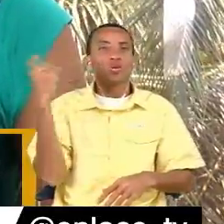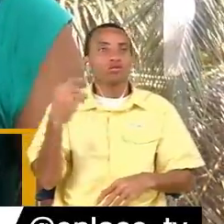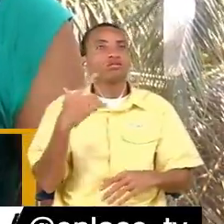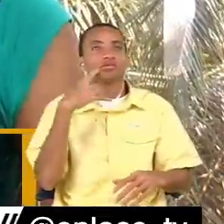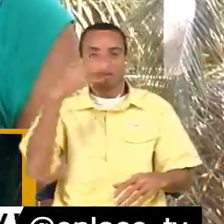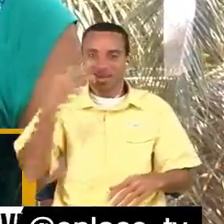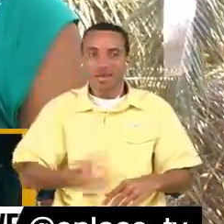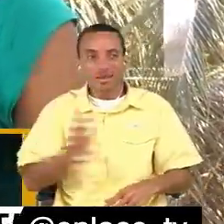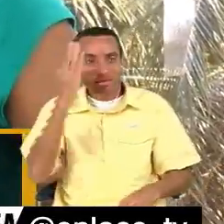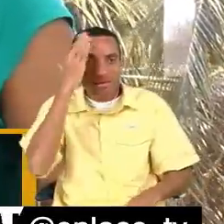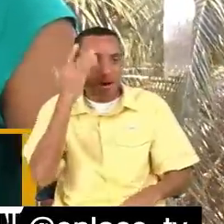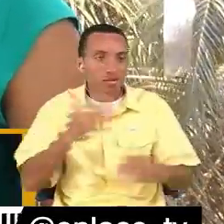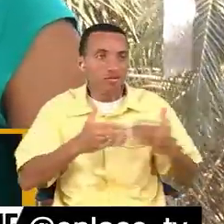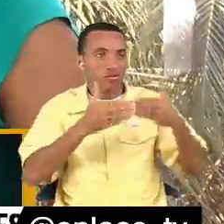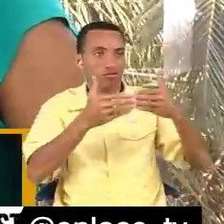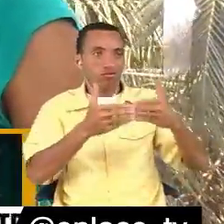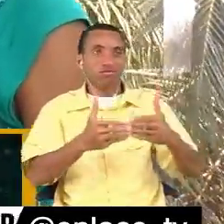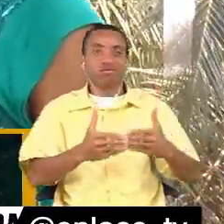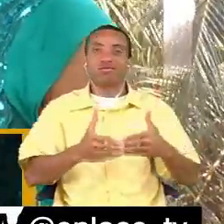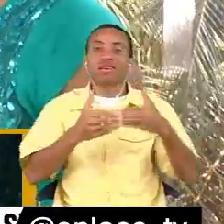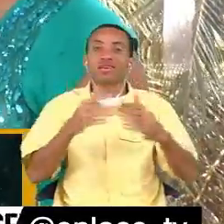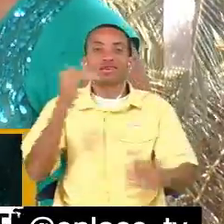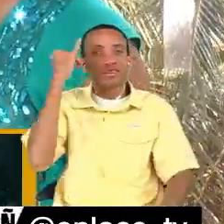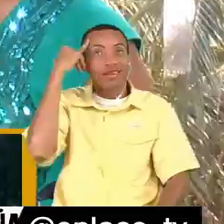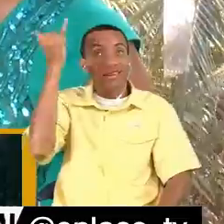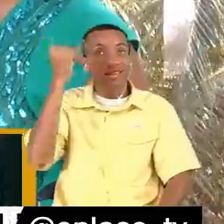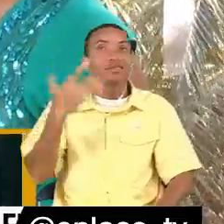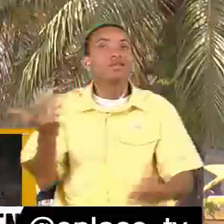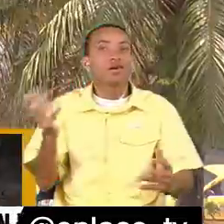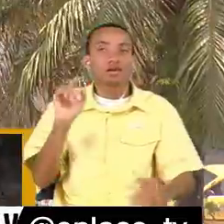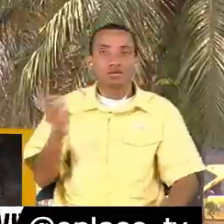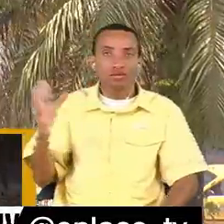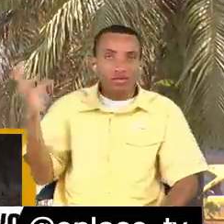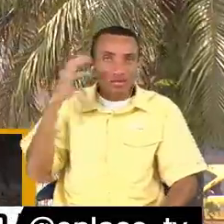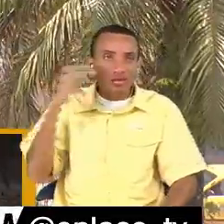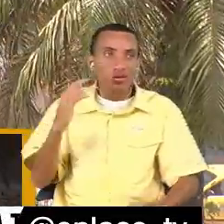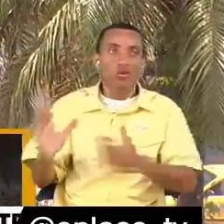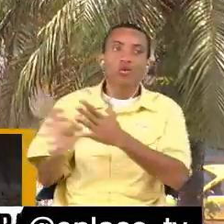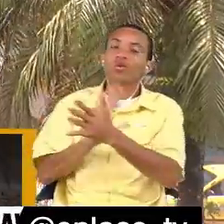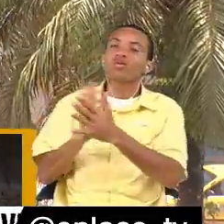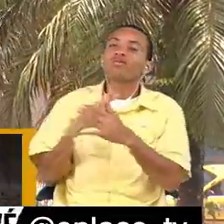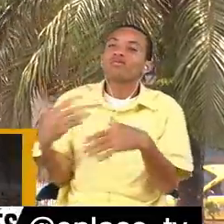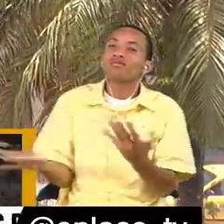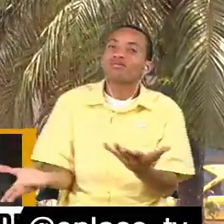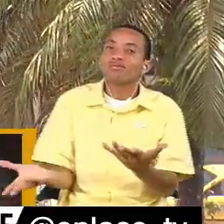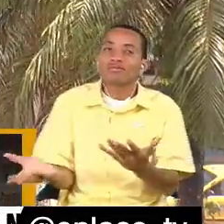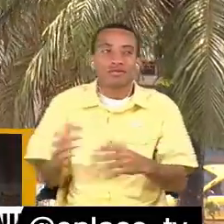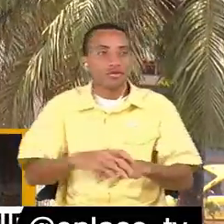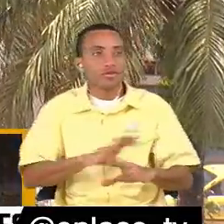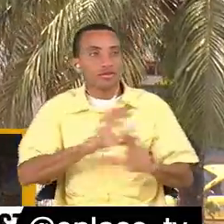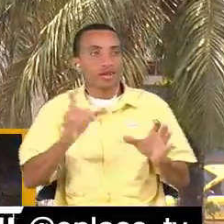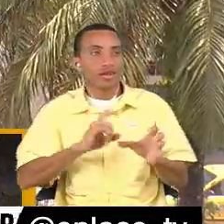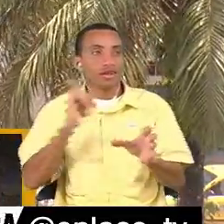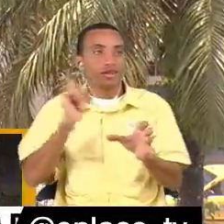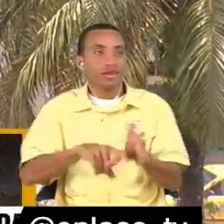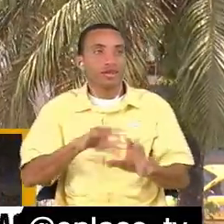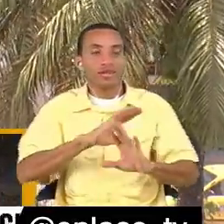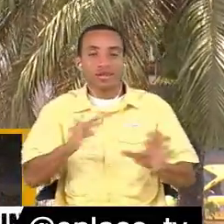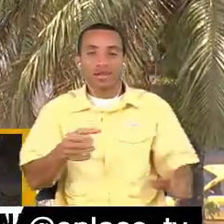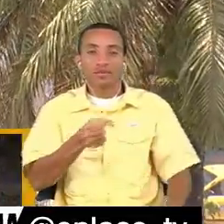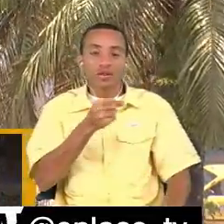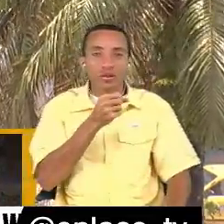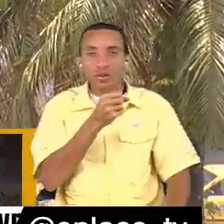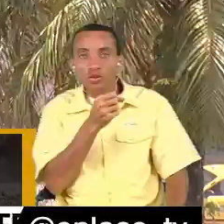de la navegabilidad. Entonces nos inventamos un programa de radio. Cuéntenos en qué consiste ese programa de radio. Es que ya nos metimos a todo esto del locucionismo,